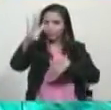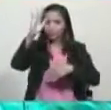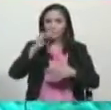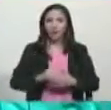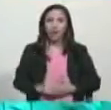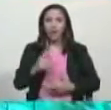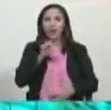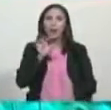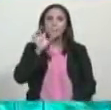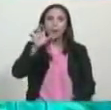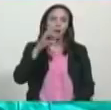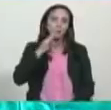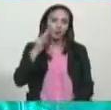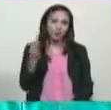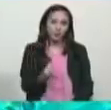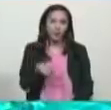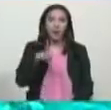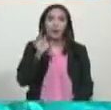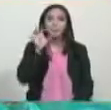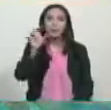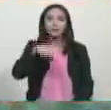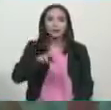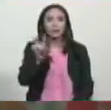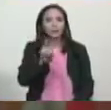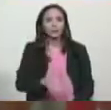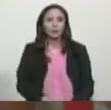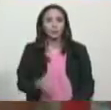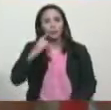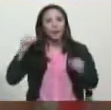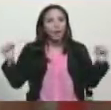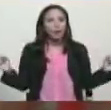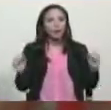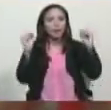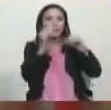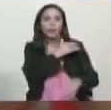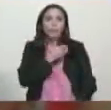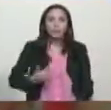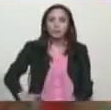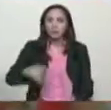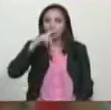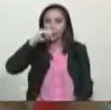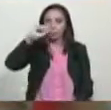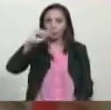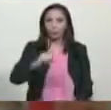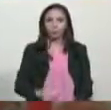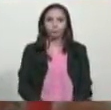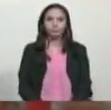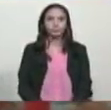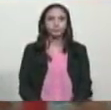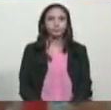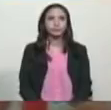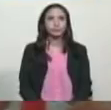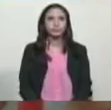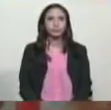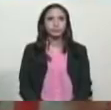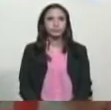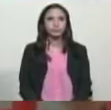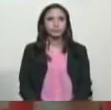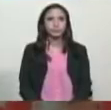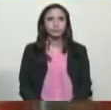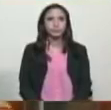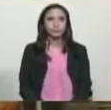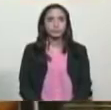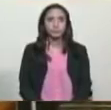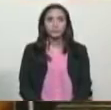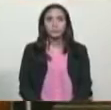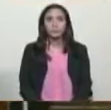la patria del futuro, la patria venezolana. ¡Que viva el presidente Nicolás Maduro! ¡Que viva! Bueno, aquí nos